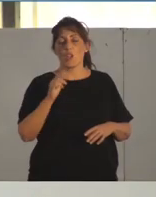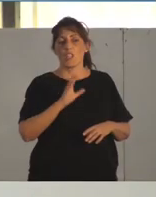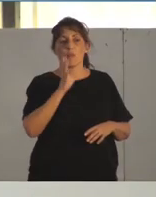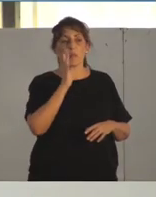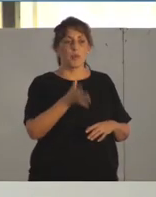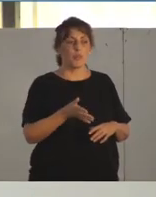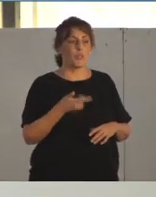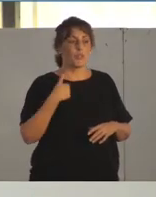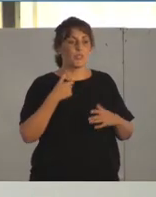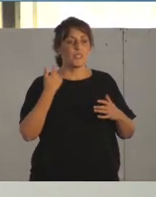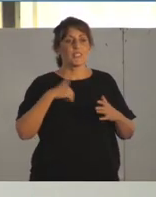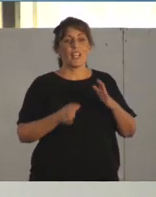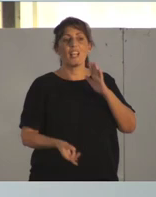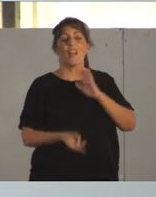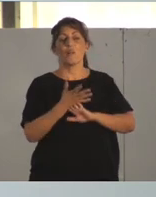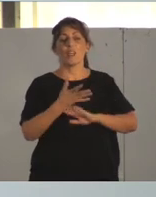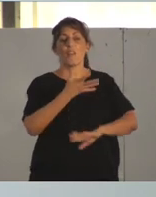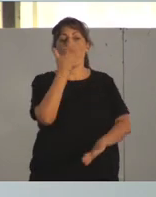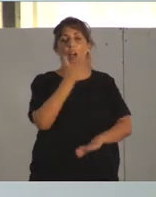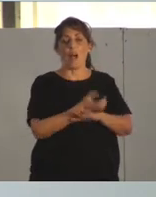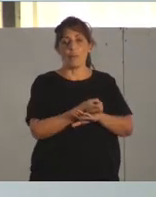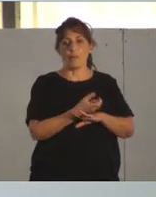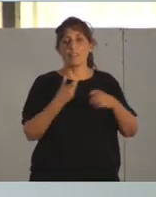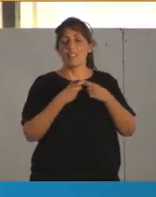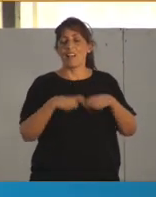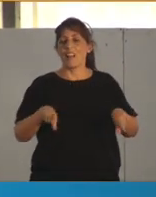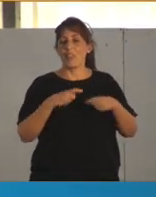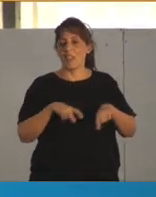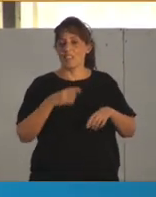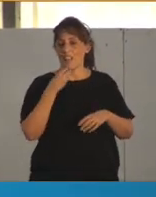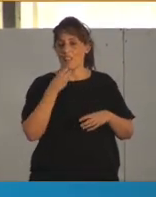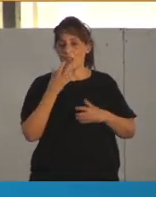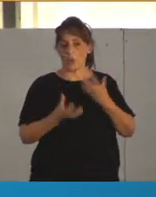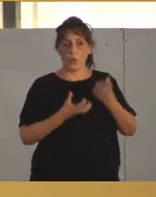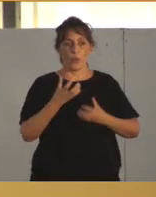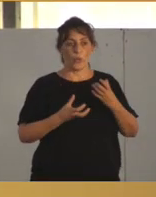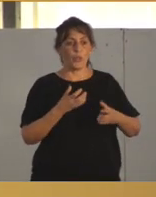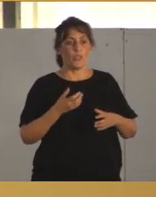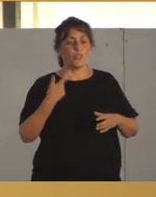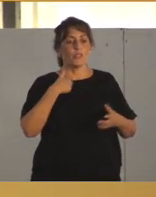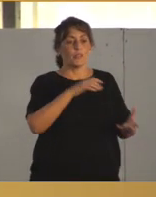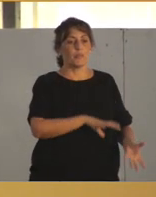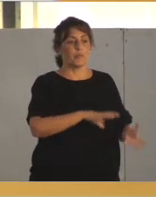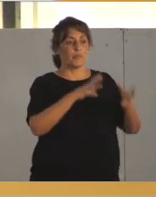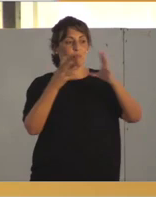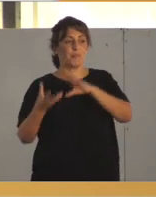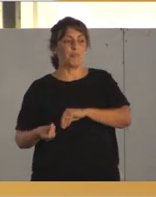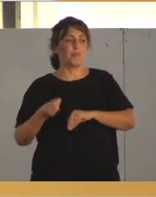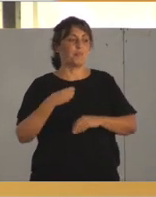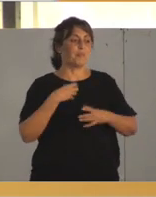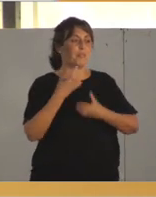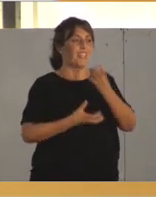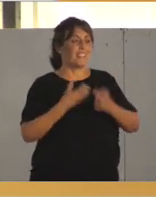tanto, hemos creado esta app en la que hemos volcado todas estas recetas, como os he dicho, a